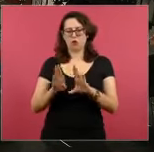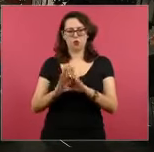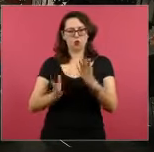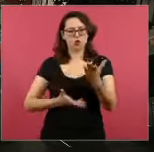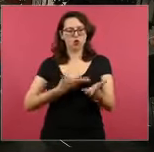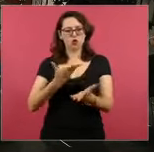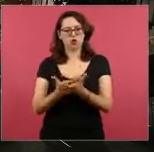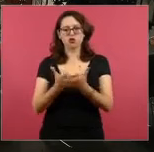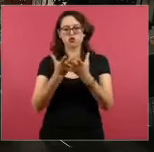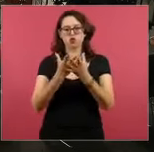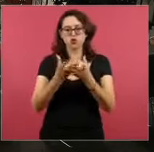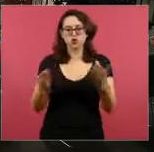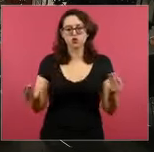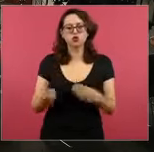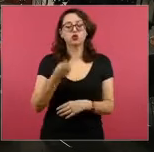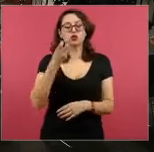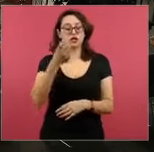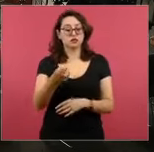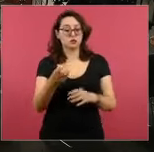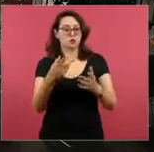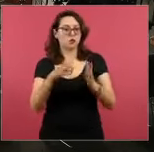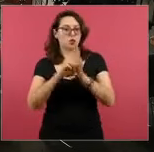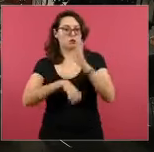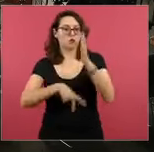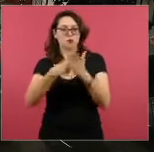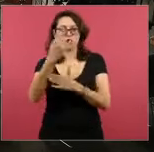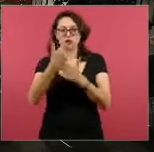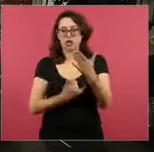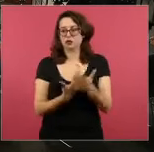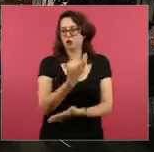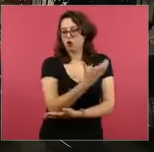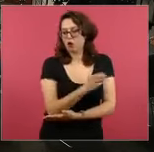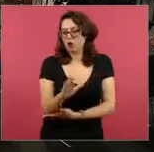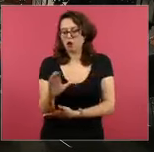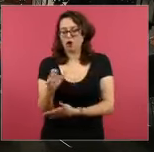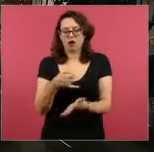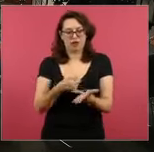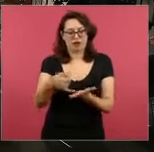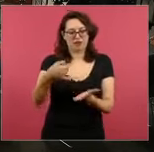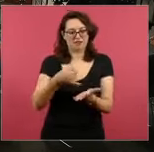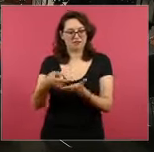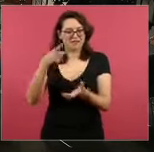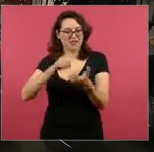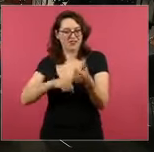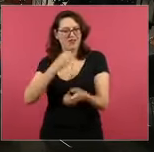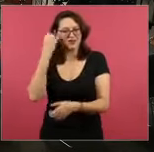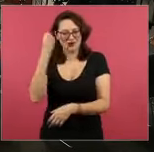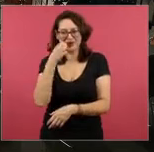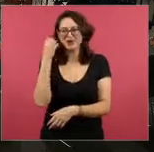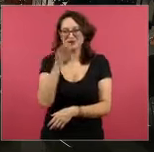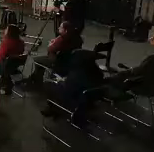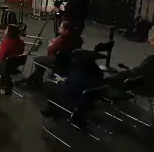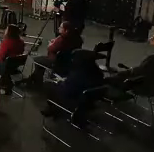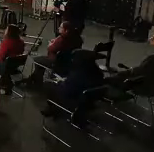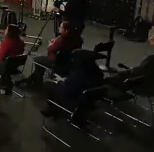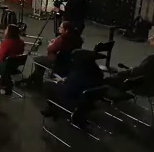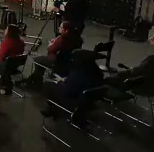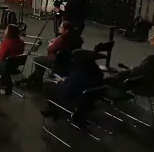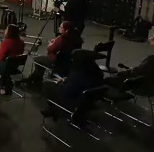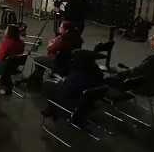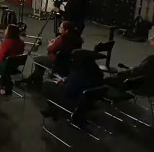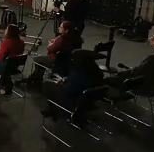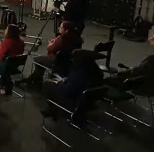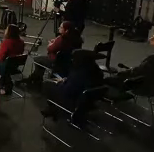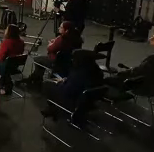articulen un proyecto, por ejemplo, retomo el huerto escolar para mejorar la alimentación, o que también conozcan las medidas de la activación física,